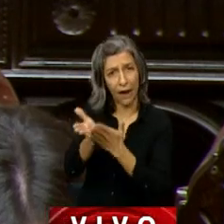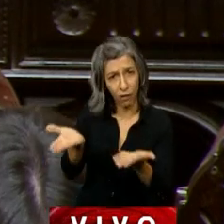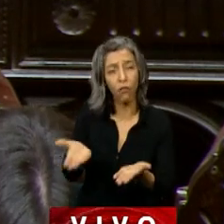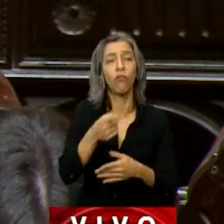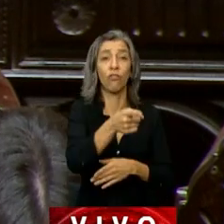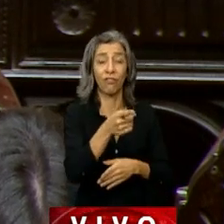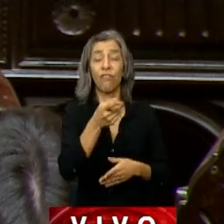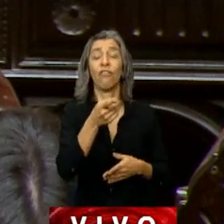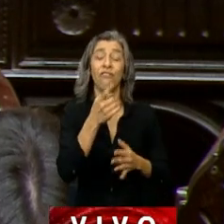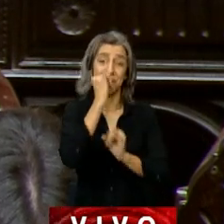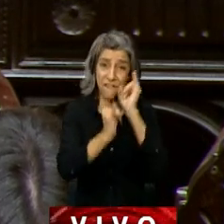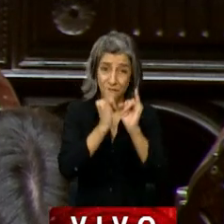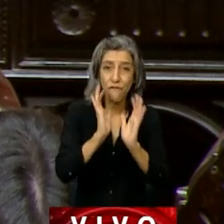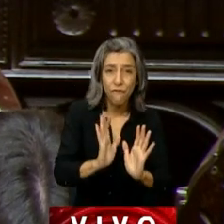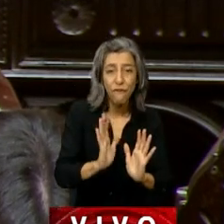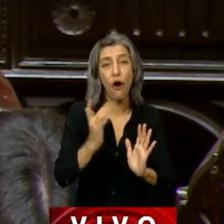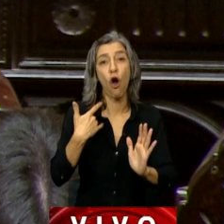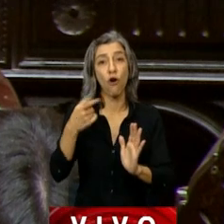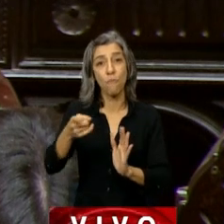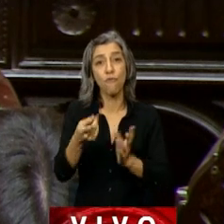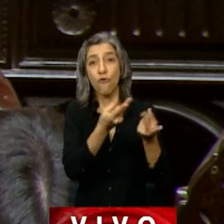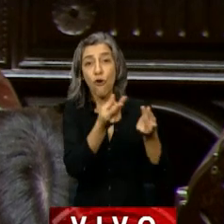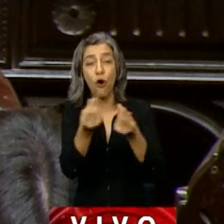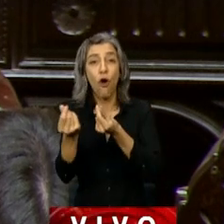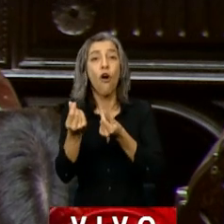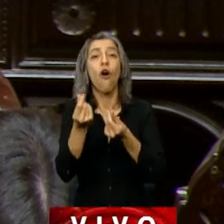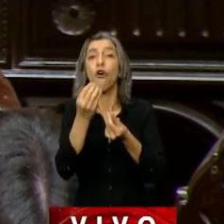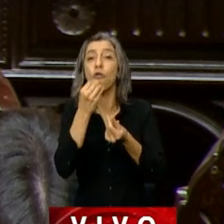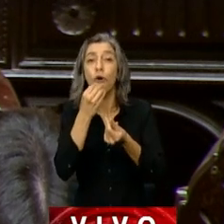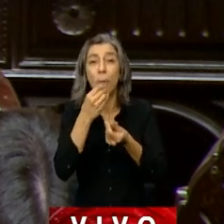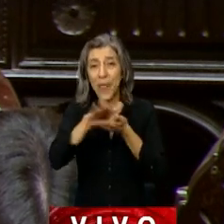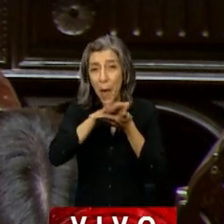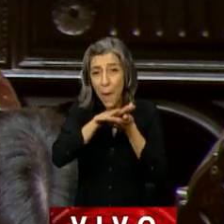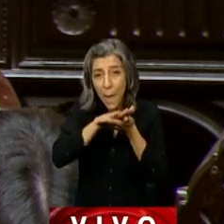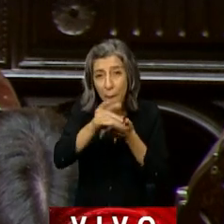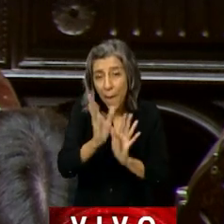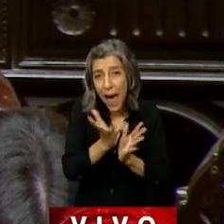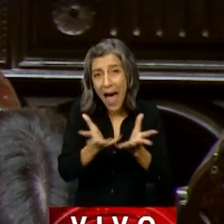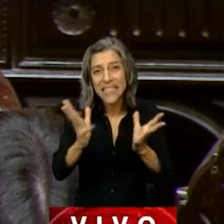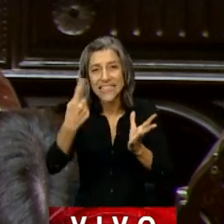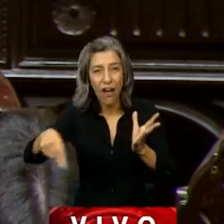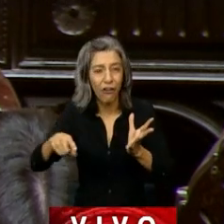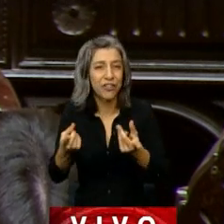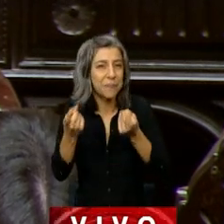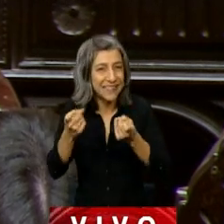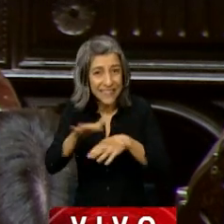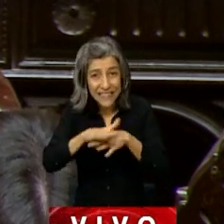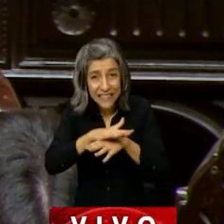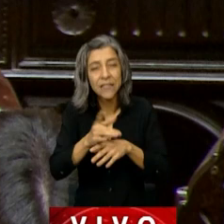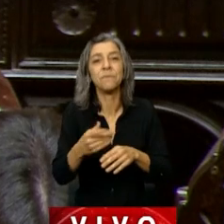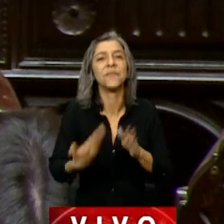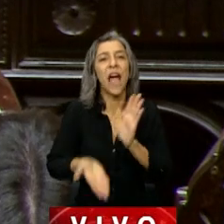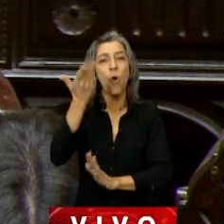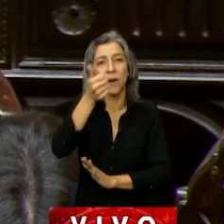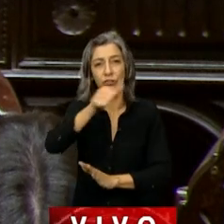básica alimentaria se incrementó en los últimos 12 meses un 62%.